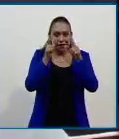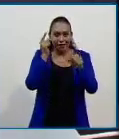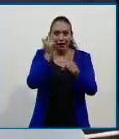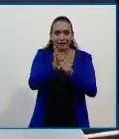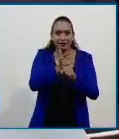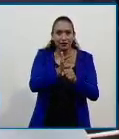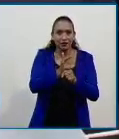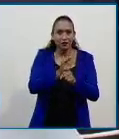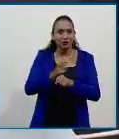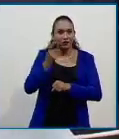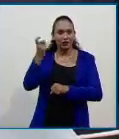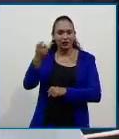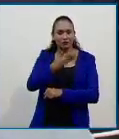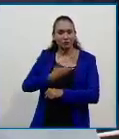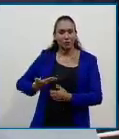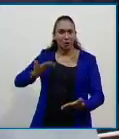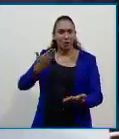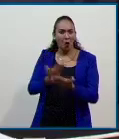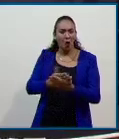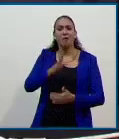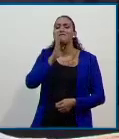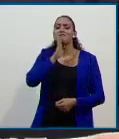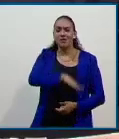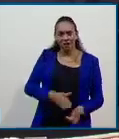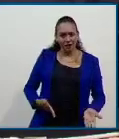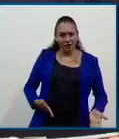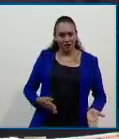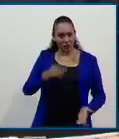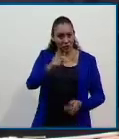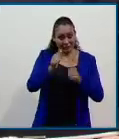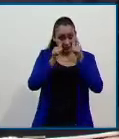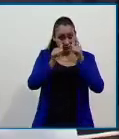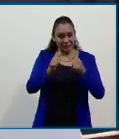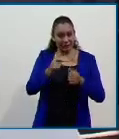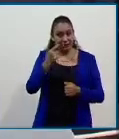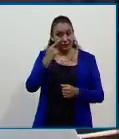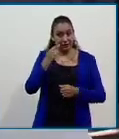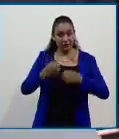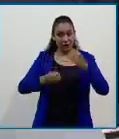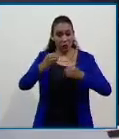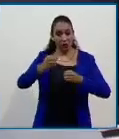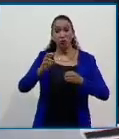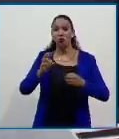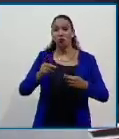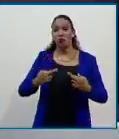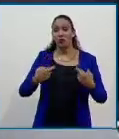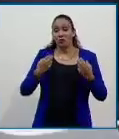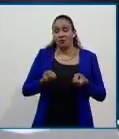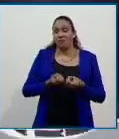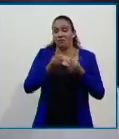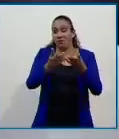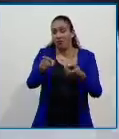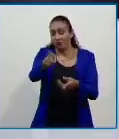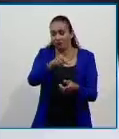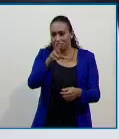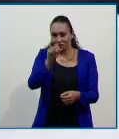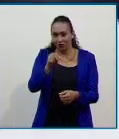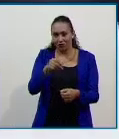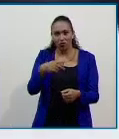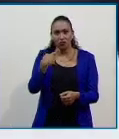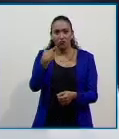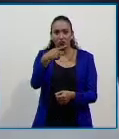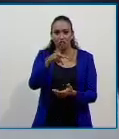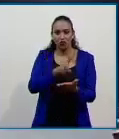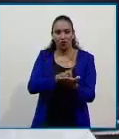mexicanos. Antes de que sea tarde, la justicia no es un regalo del poder, es un